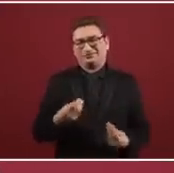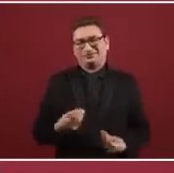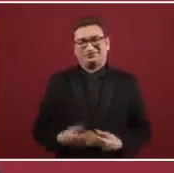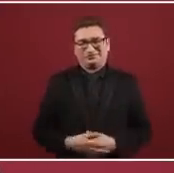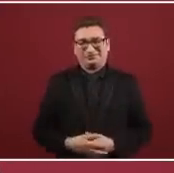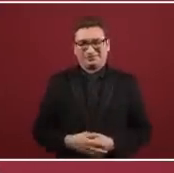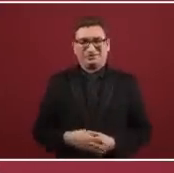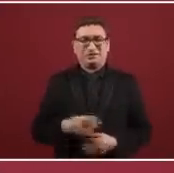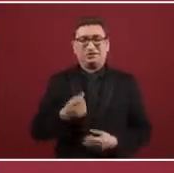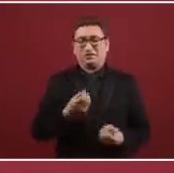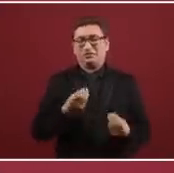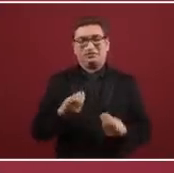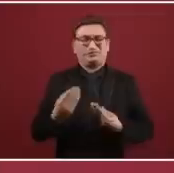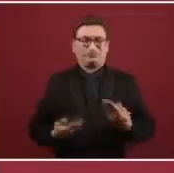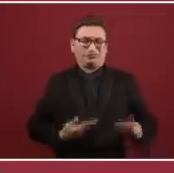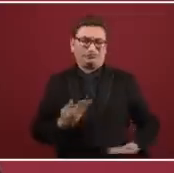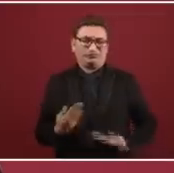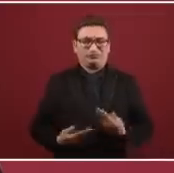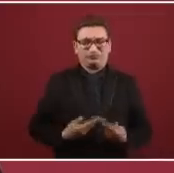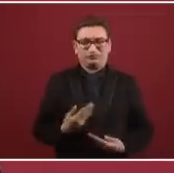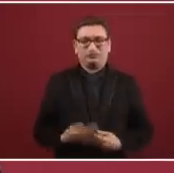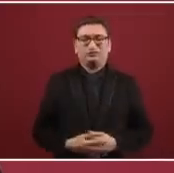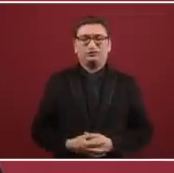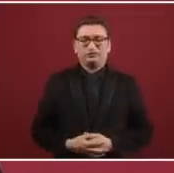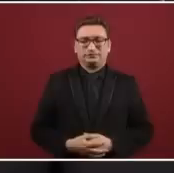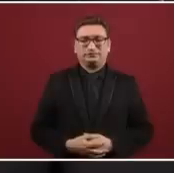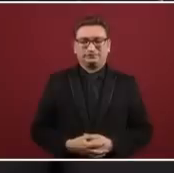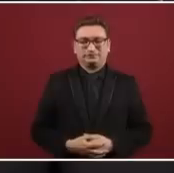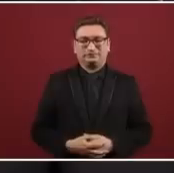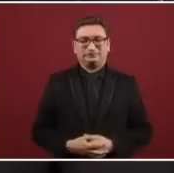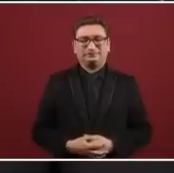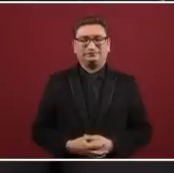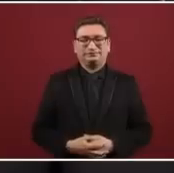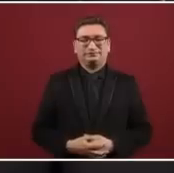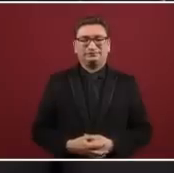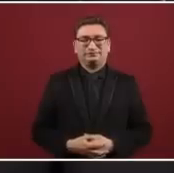y hasta se ponen a bailar. Es una